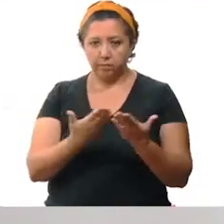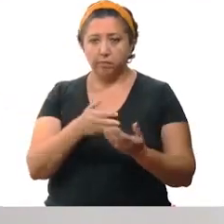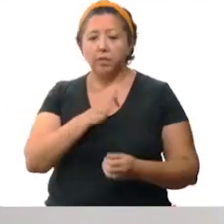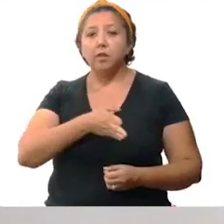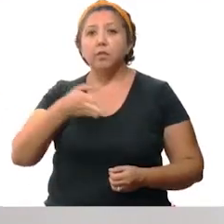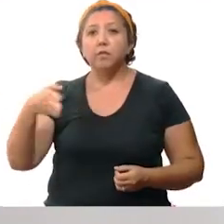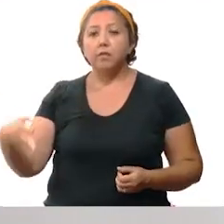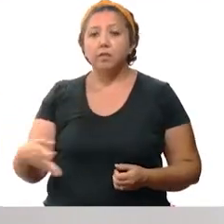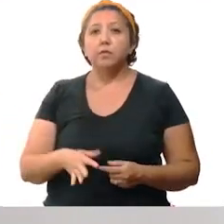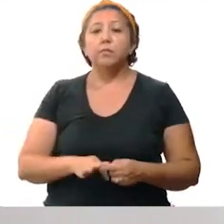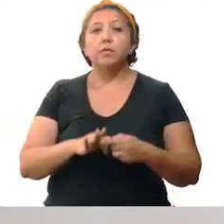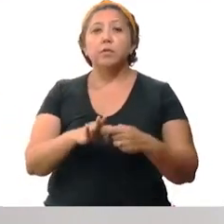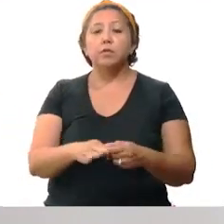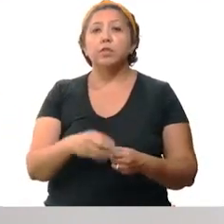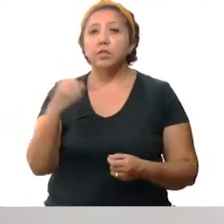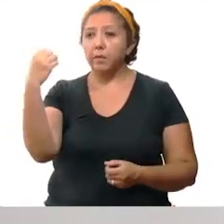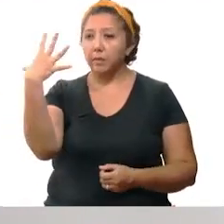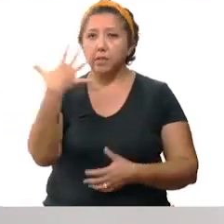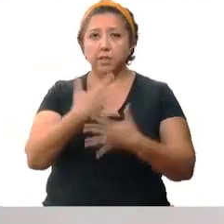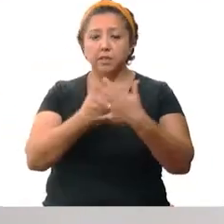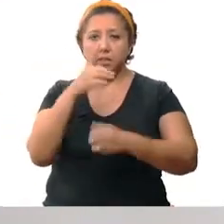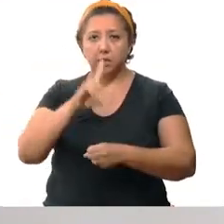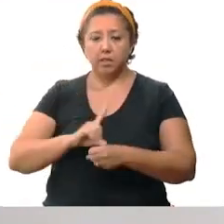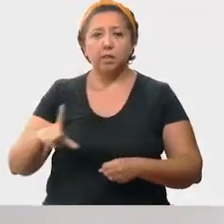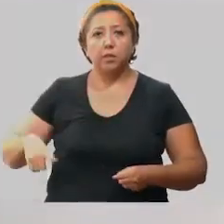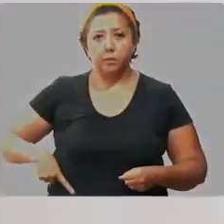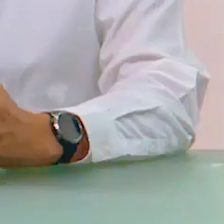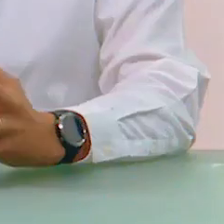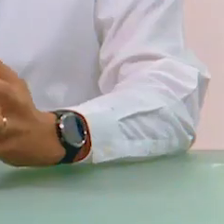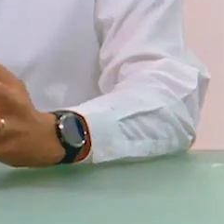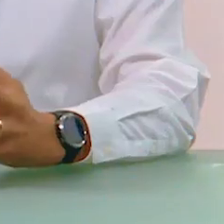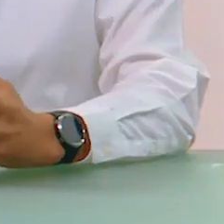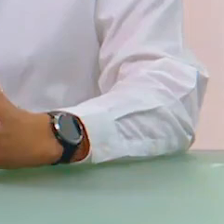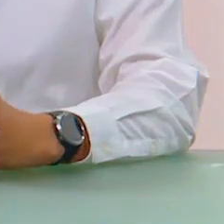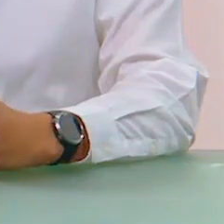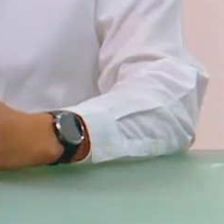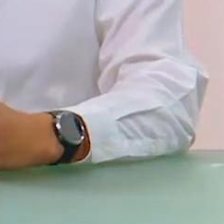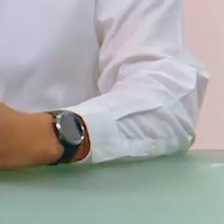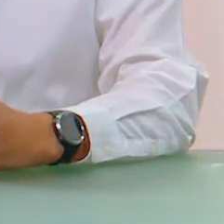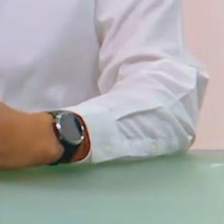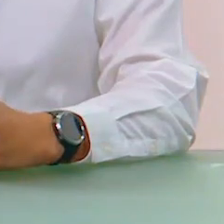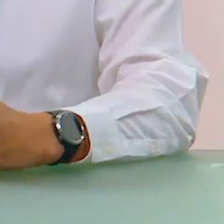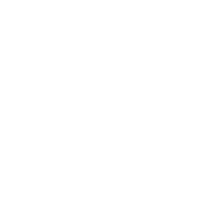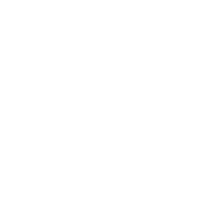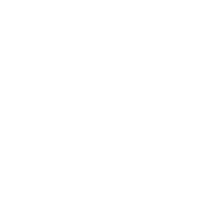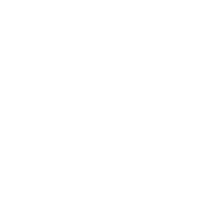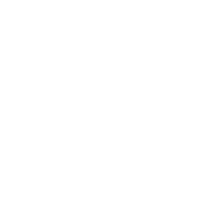homologar las fechas de presentación con el semáforo quincenal del gobierno federal. Muchas gracias.